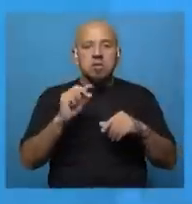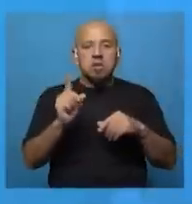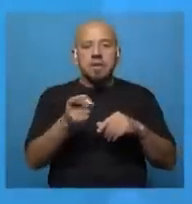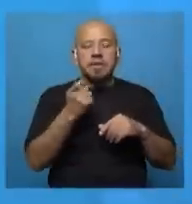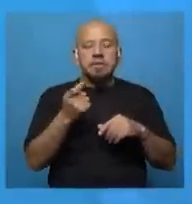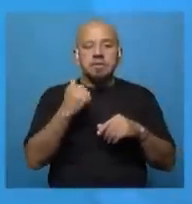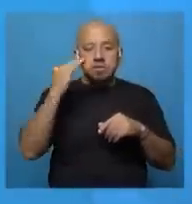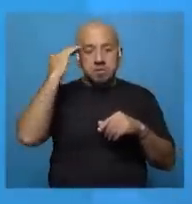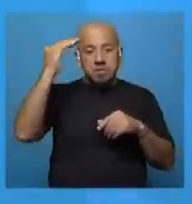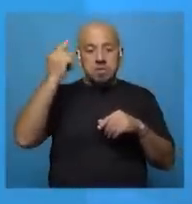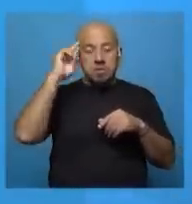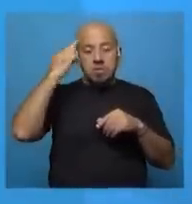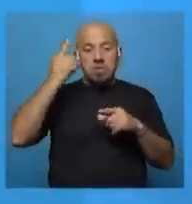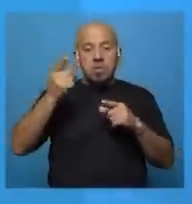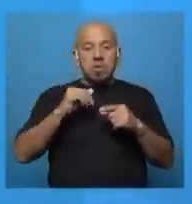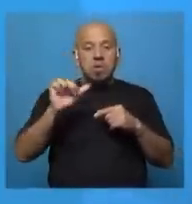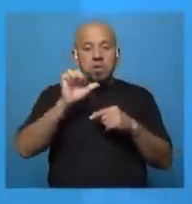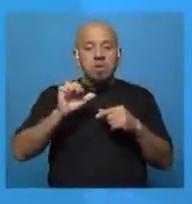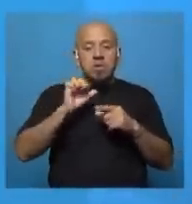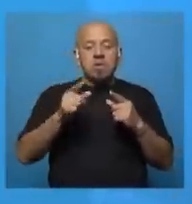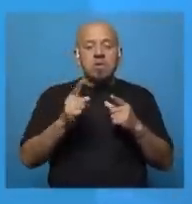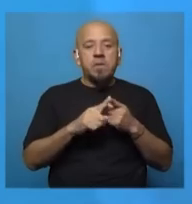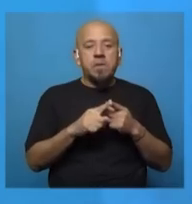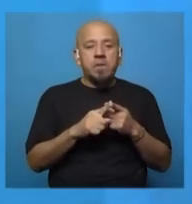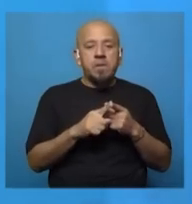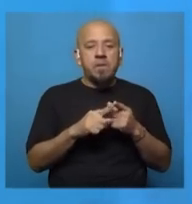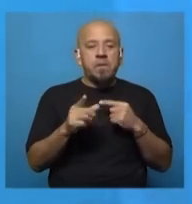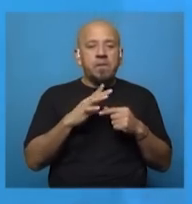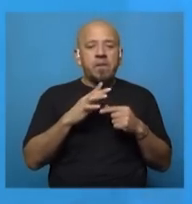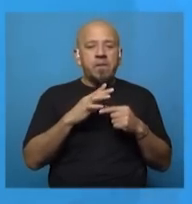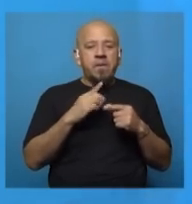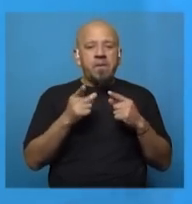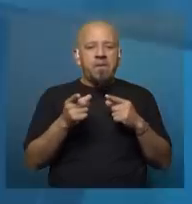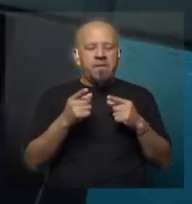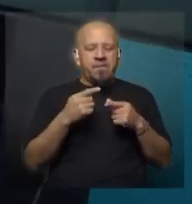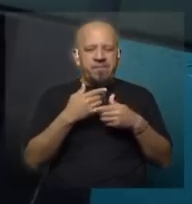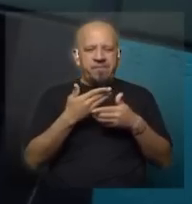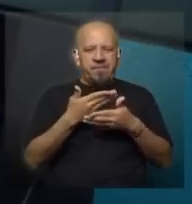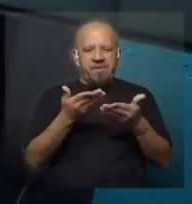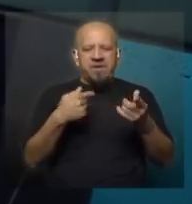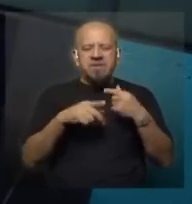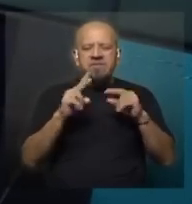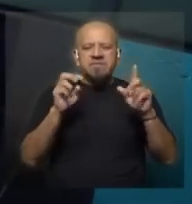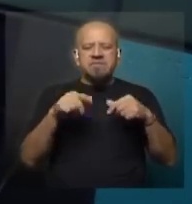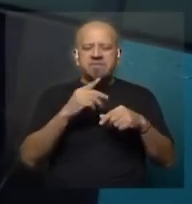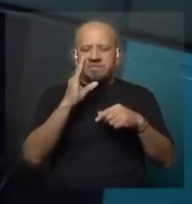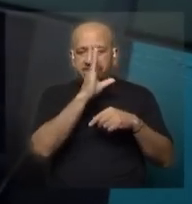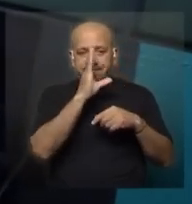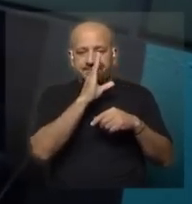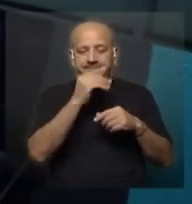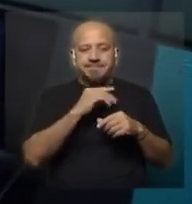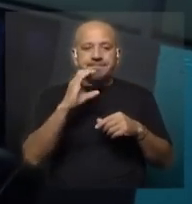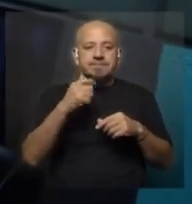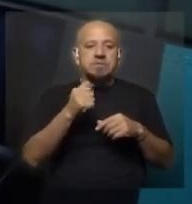uruguayos que son los de la empresa este que habría estado involucrada en la en el tema del espionaje según los